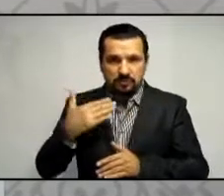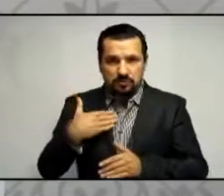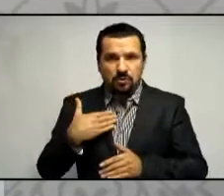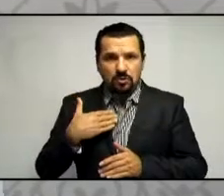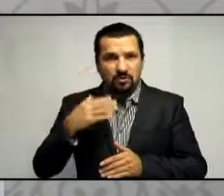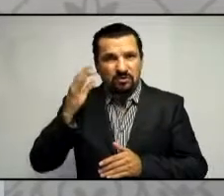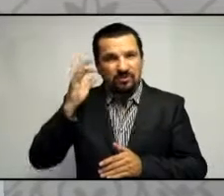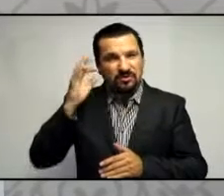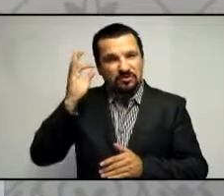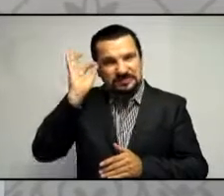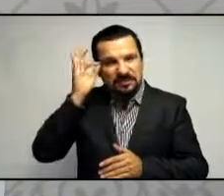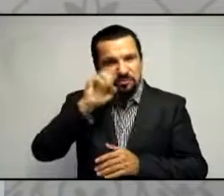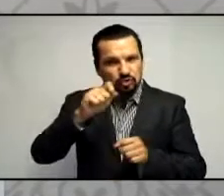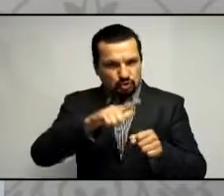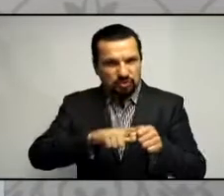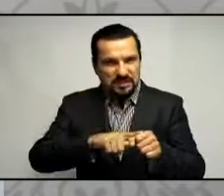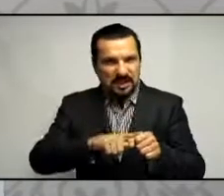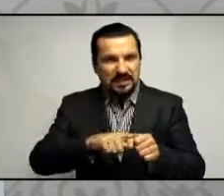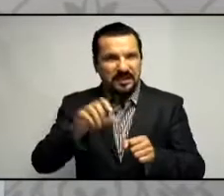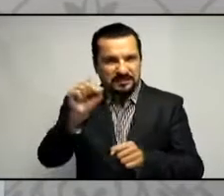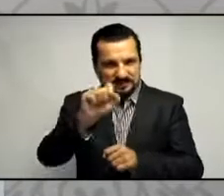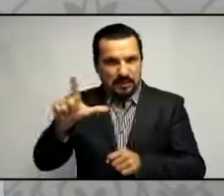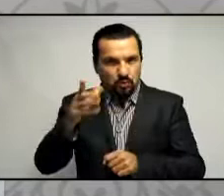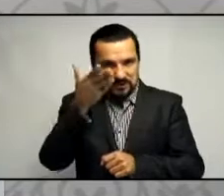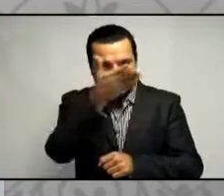servicio social en la ciudad de San Luis Río Colorado.